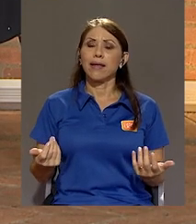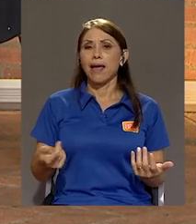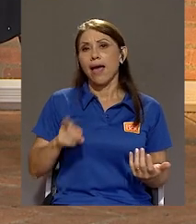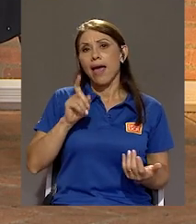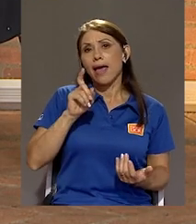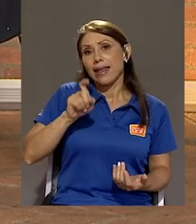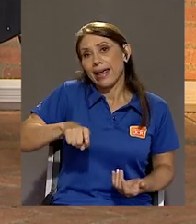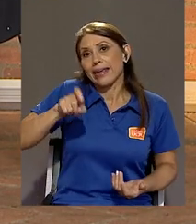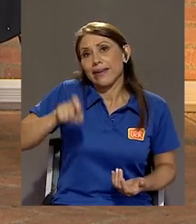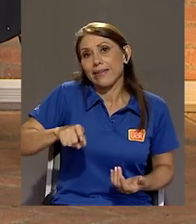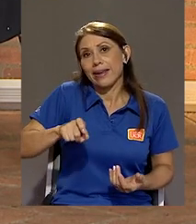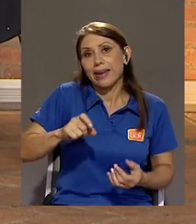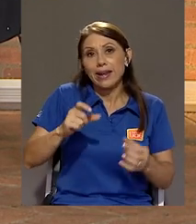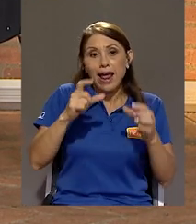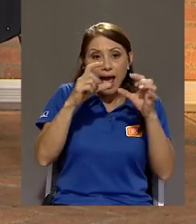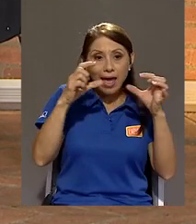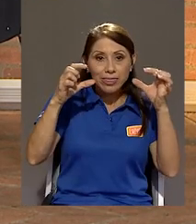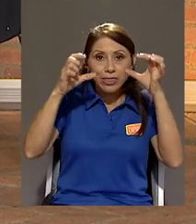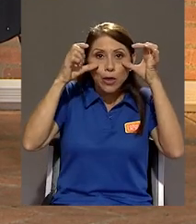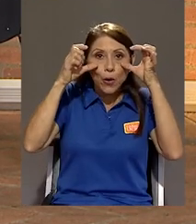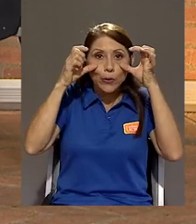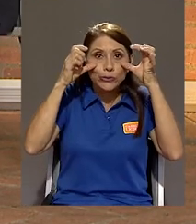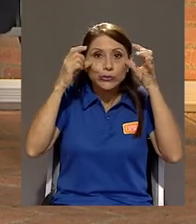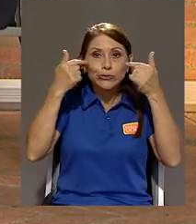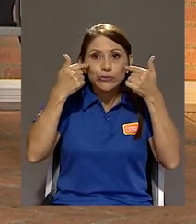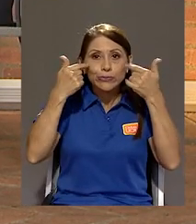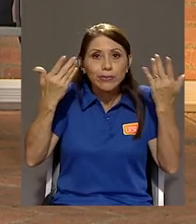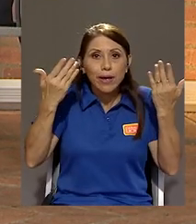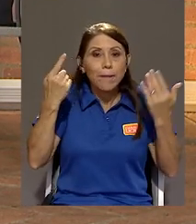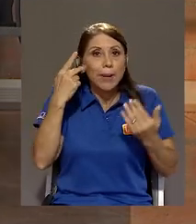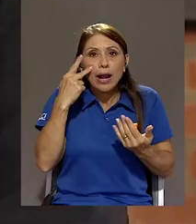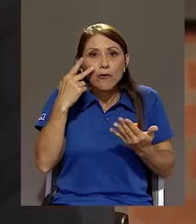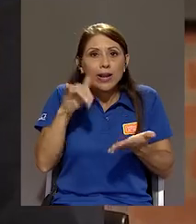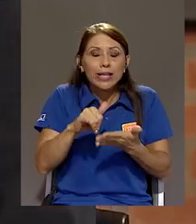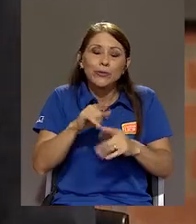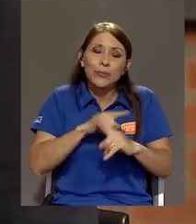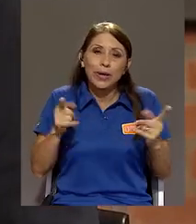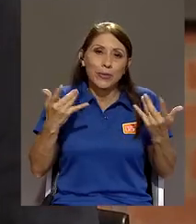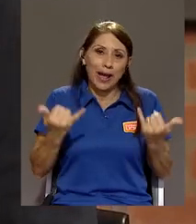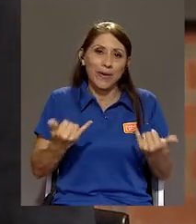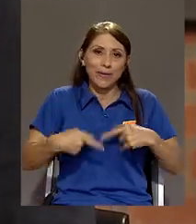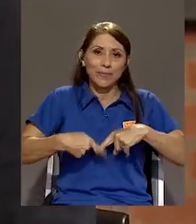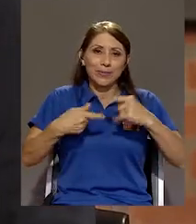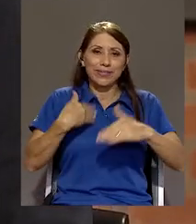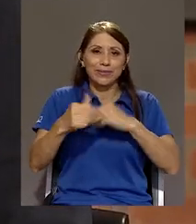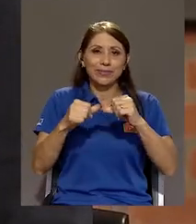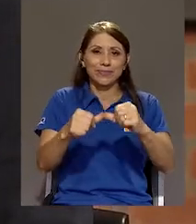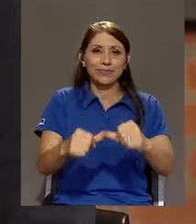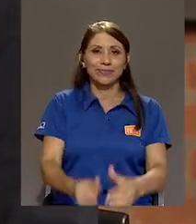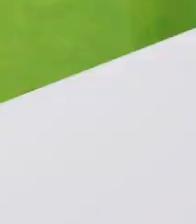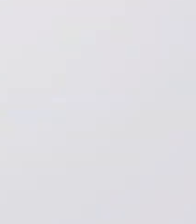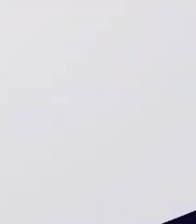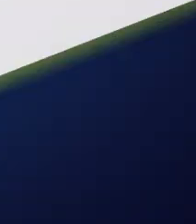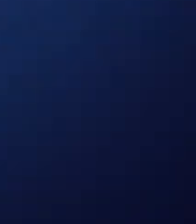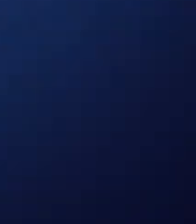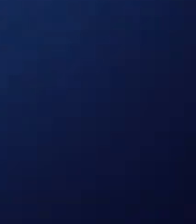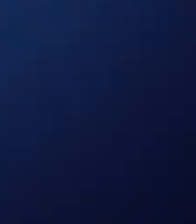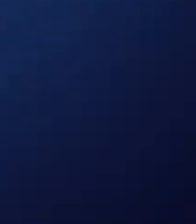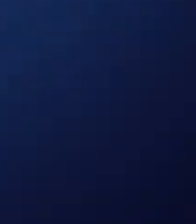Hay que requerir anteojos de los míos como para no poder ver eso, pero vamos a ir a un corte y regresamos.